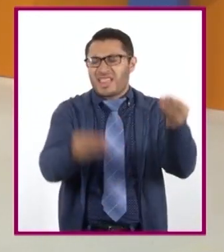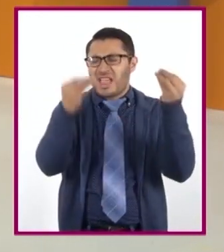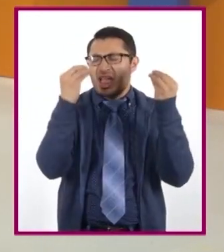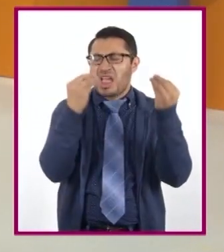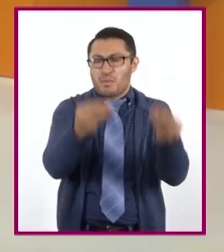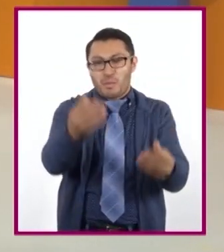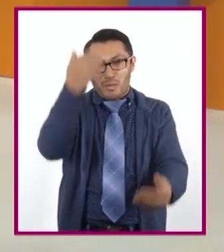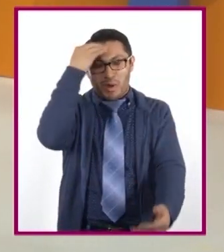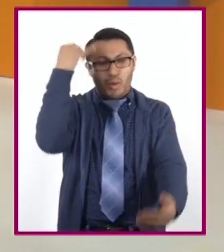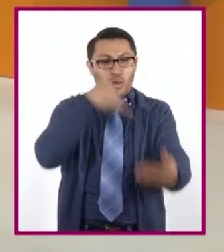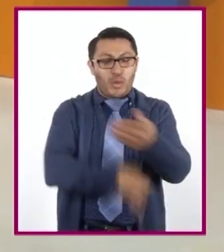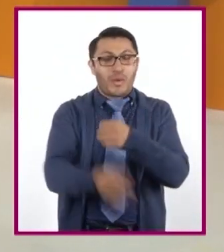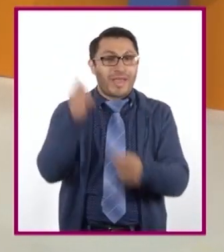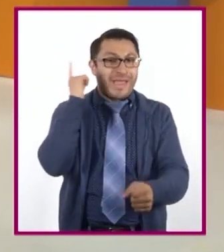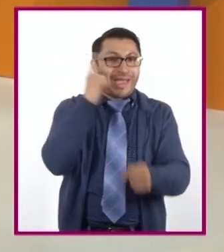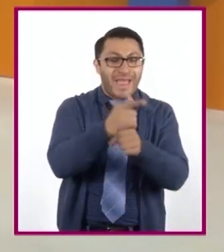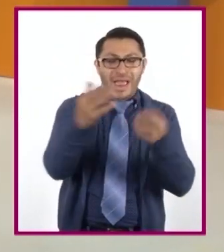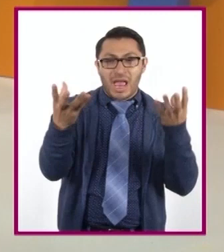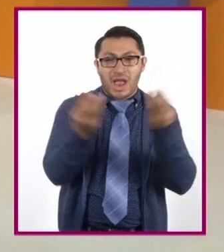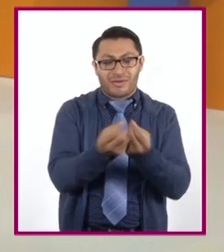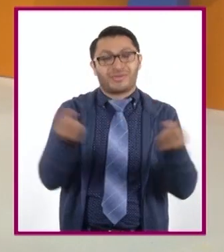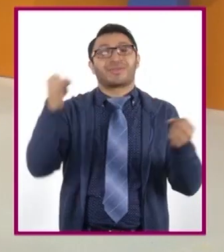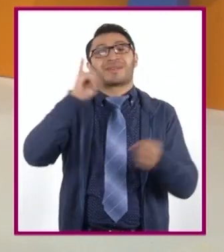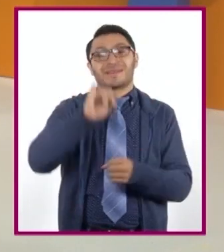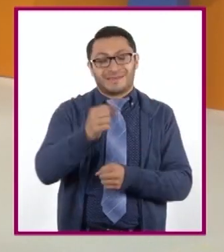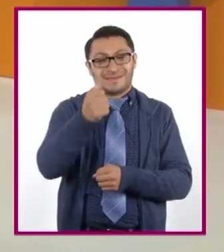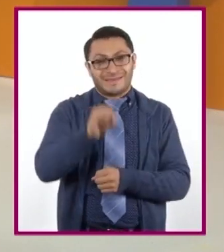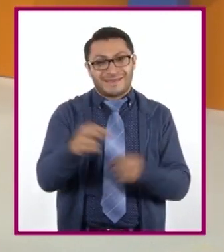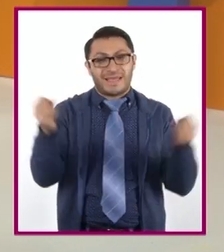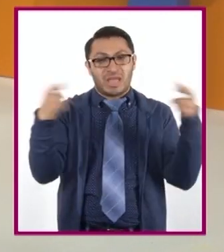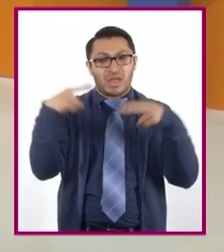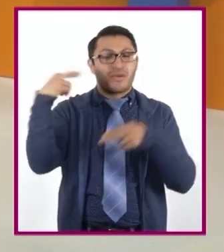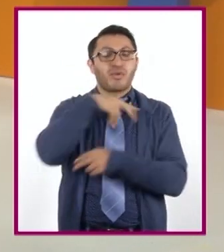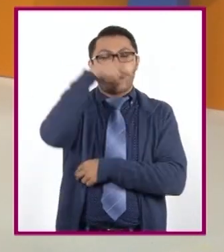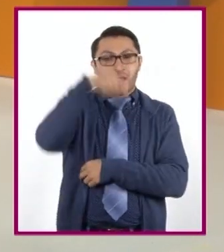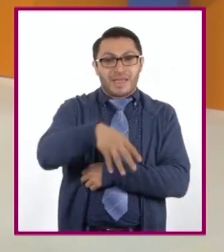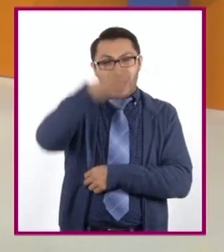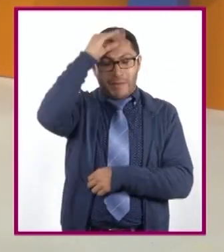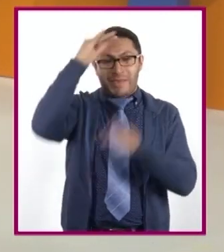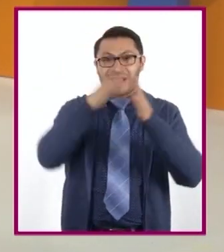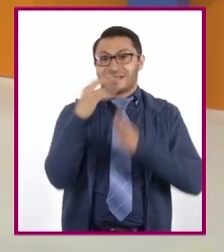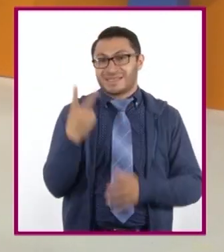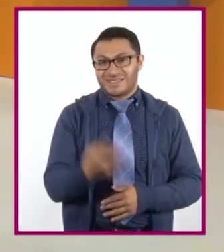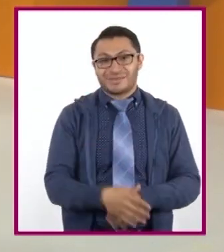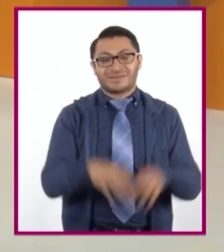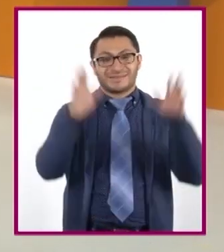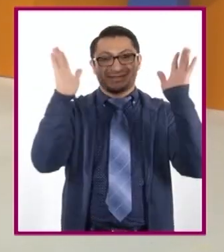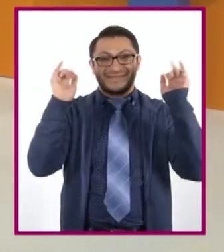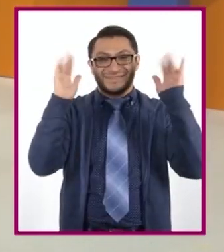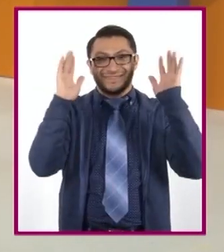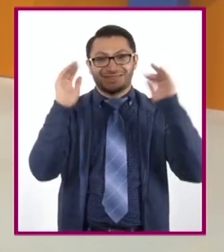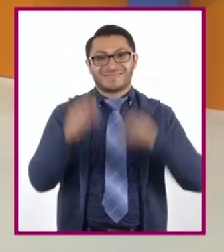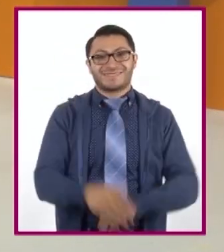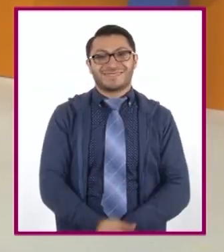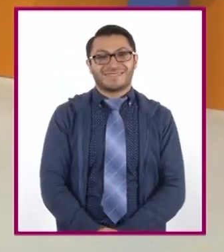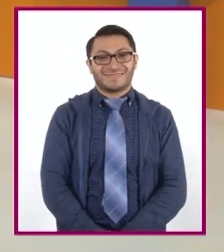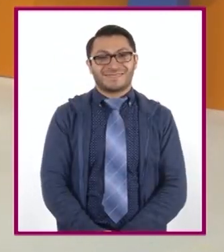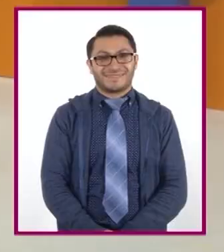mucho por explorar y descubrir, así que nos vemos pronto aquí en Aprende en Casa 2. ¡Hasta